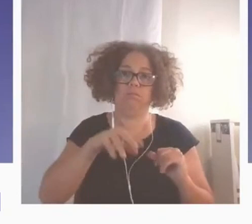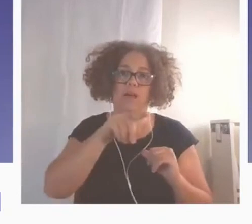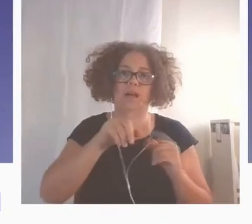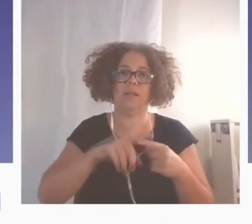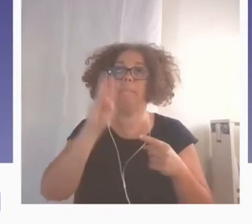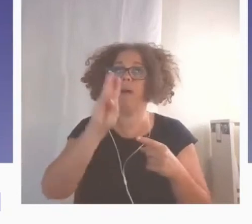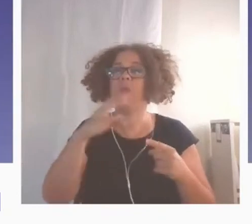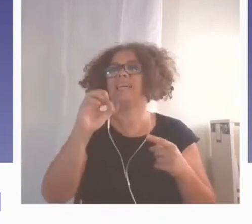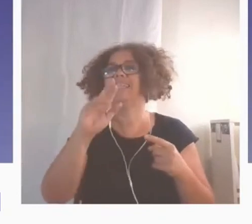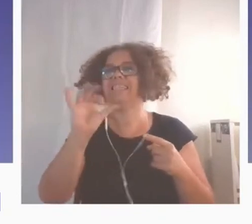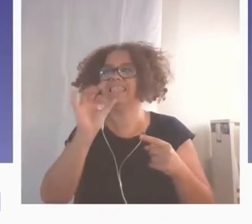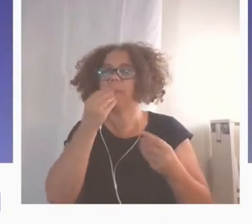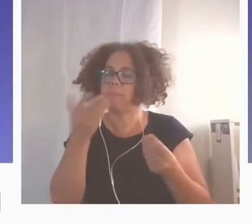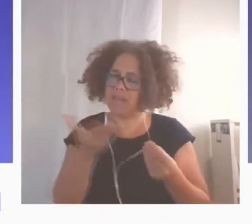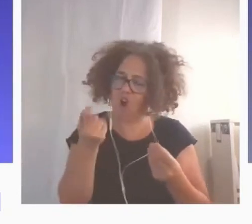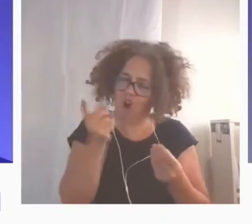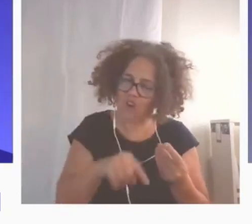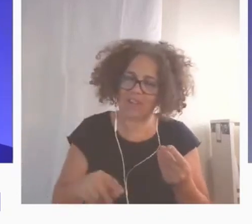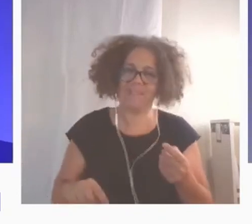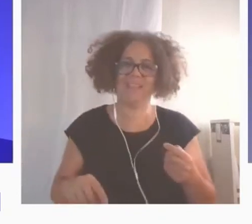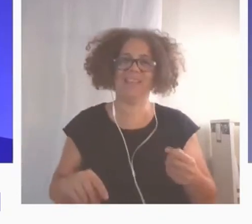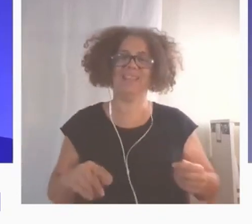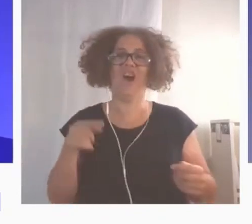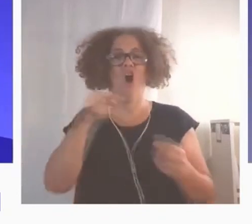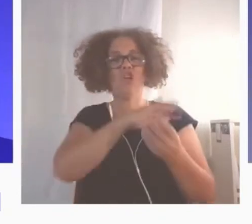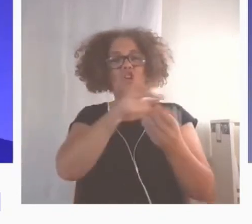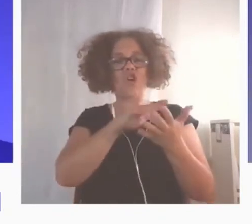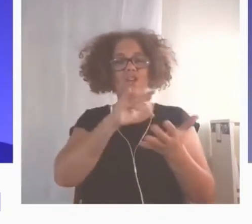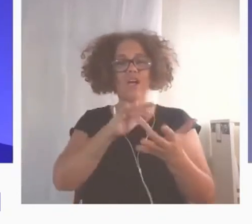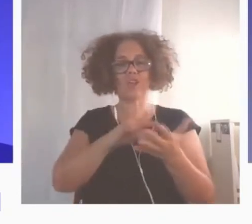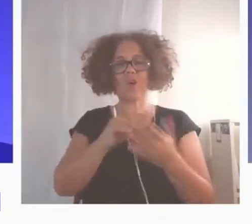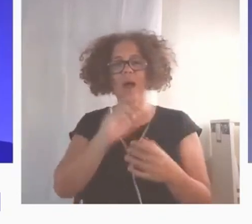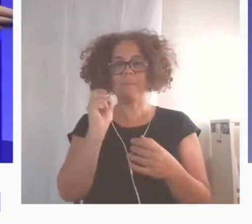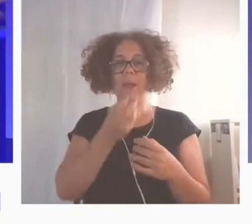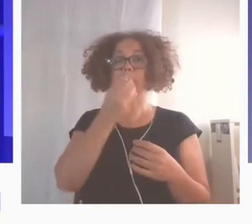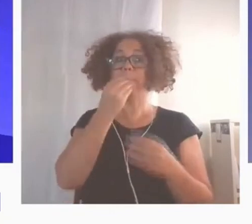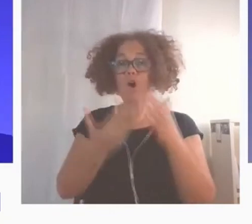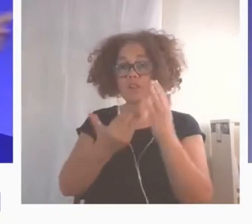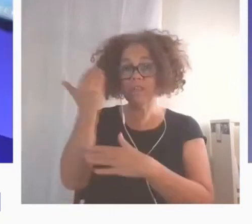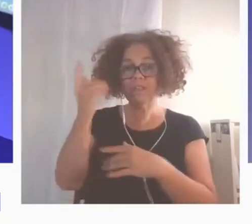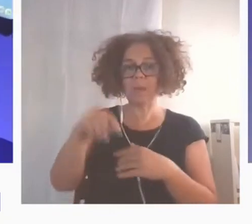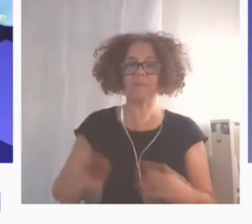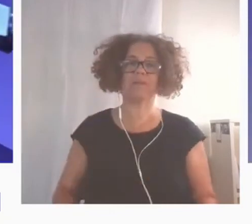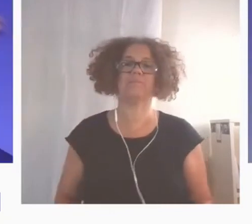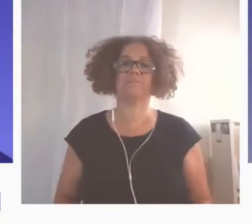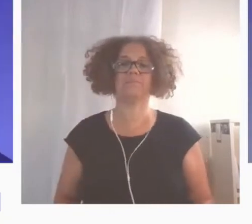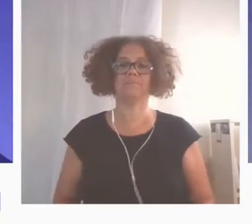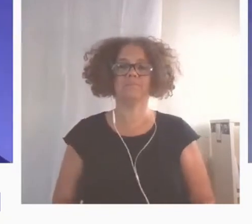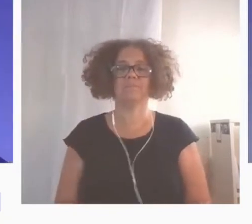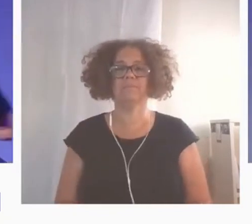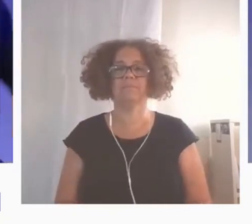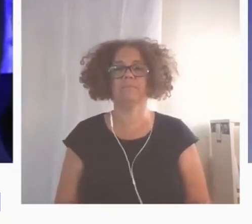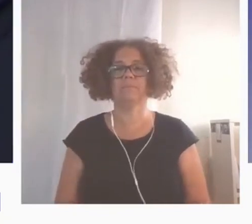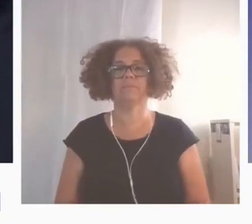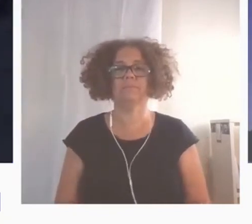Cristina, bienvenida de nuevo. Hoy te vamos a dar la bienvenida varias veces. Buenos días, bon día, si eres tan amable, por favor. Te sientas aquí mismo,